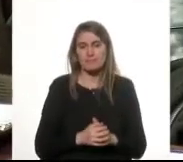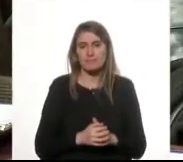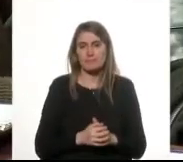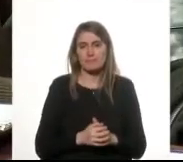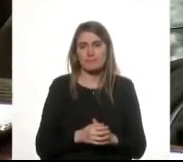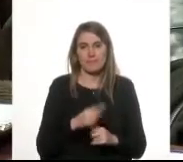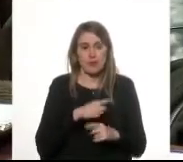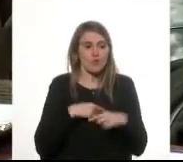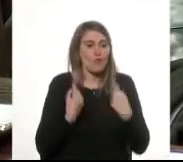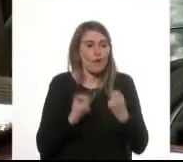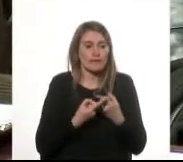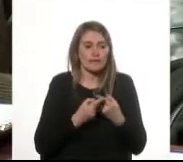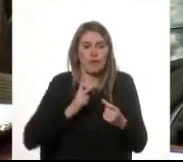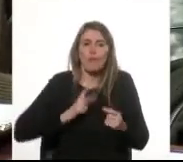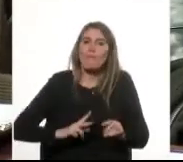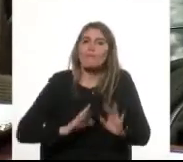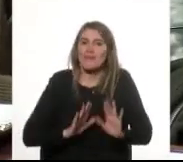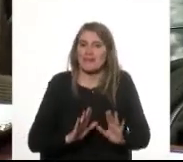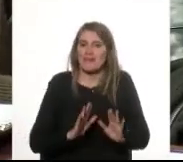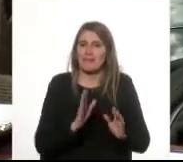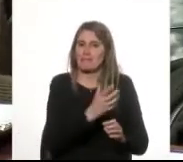con lo que es nuestro, humildemente.